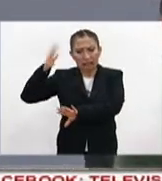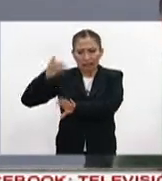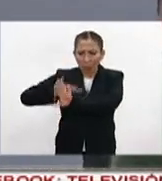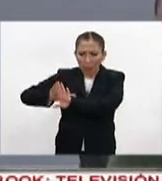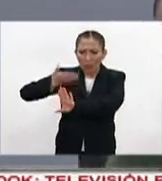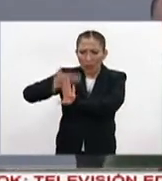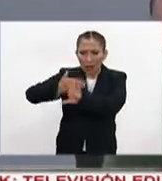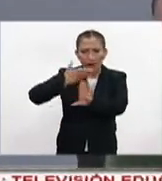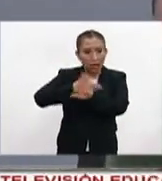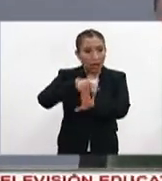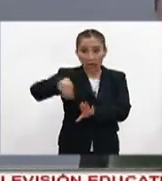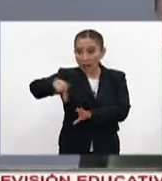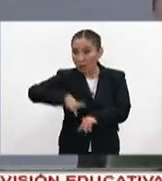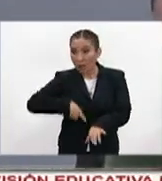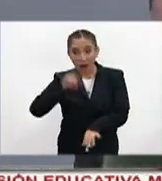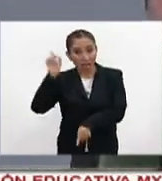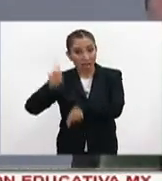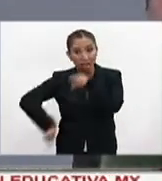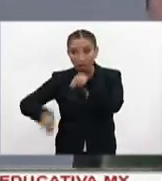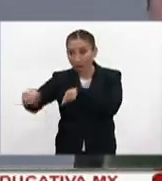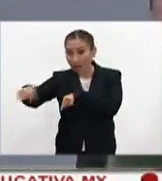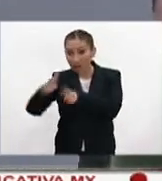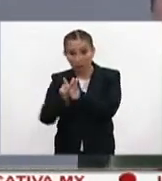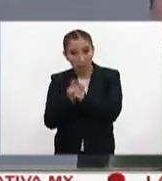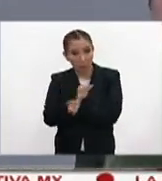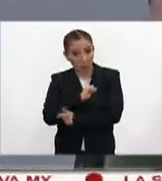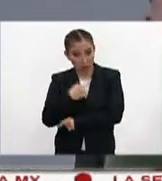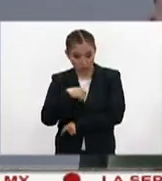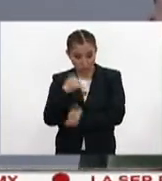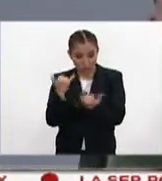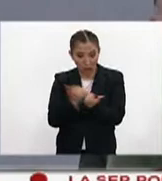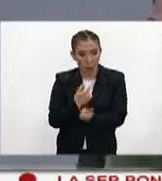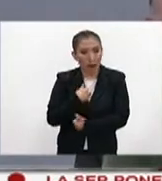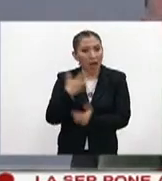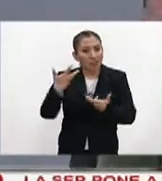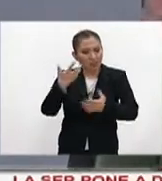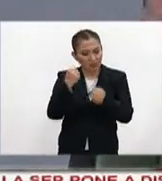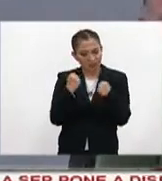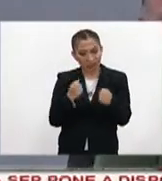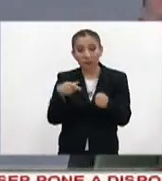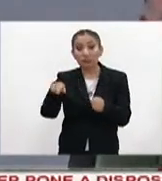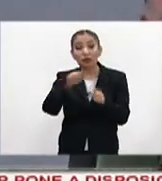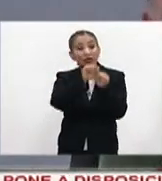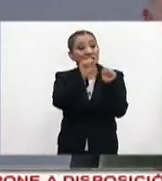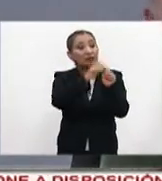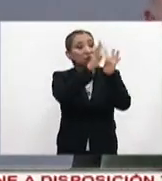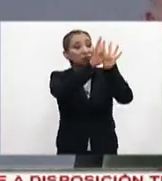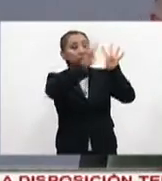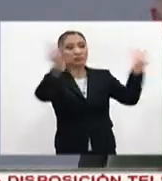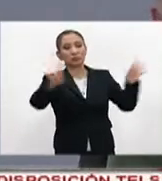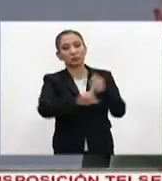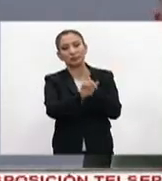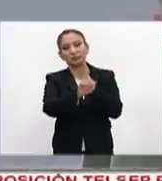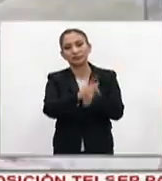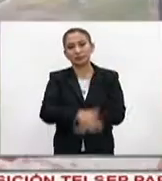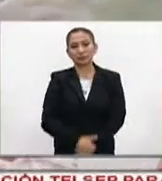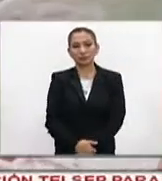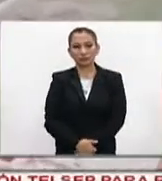cárteles. Ninguna administración ha combatido a los cárteles de la droga como nosotros. Pero si no tenemos un sistema de muros, va a ser un caos.